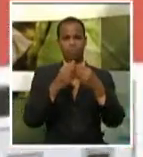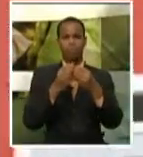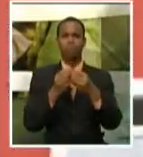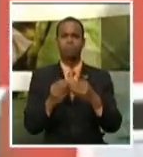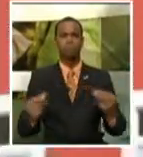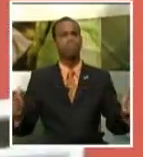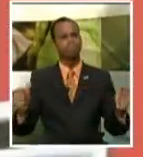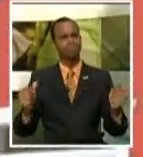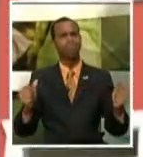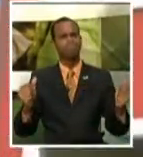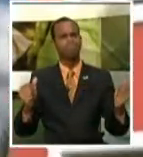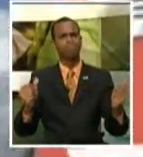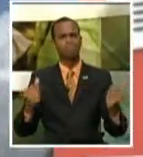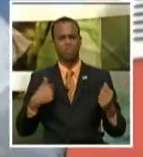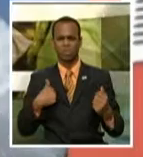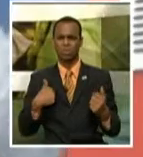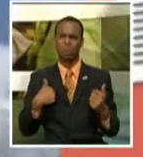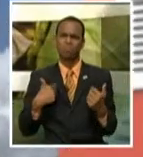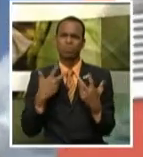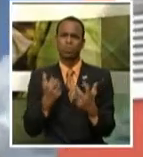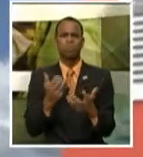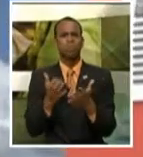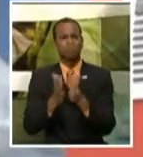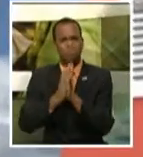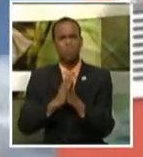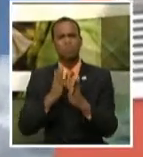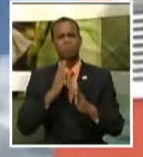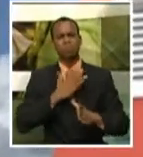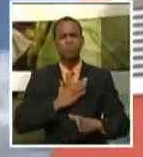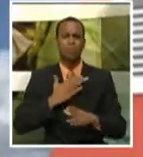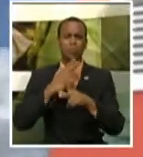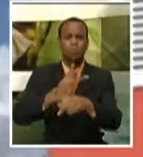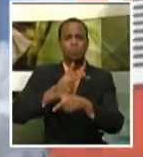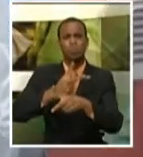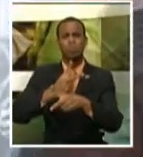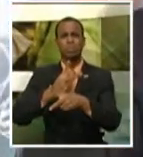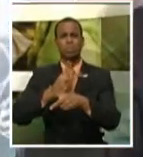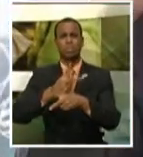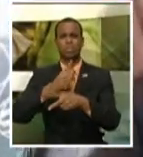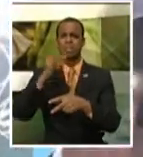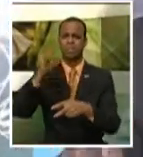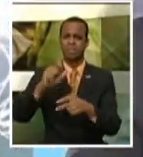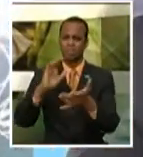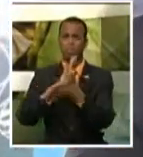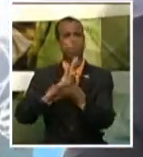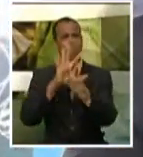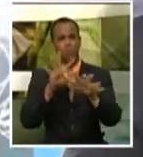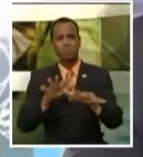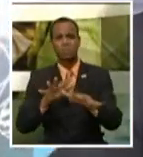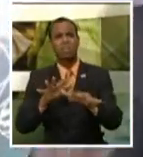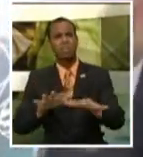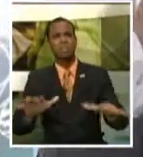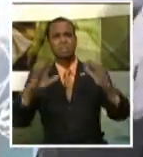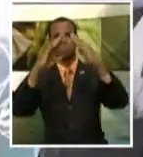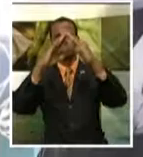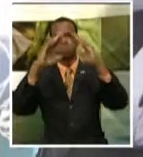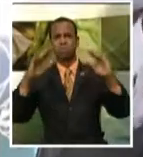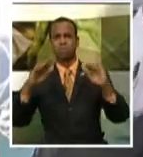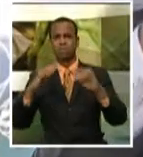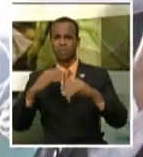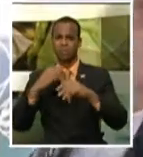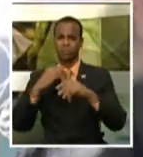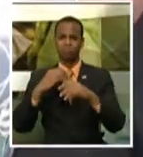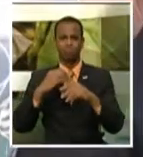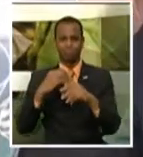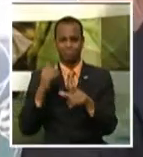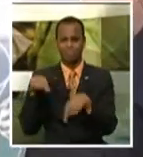valoren, que esas estancias las cuiden, que cuiden las escuelas que están en tanda extendida, que ya hemos construido